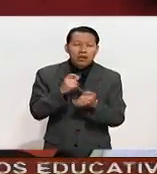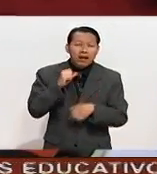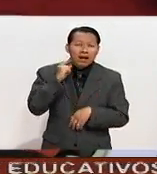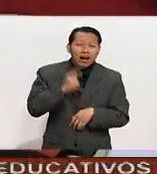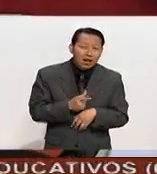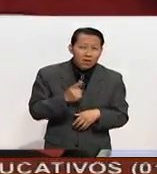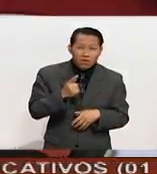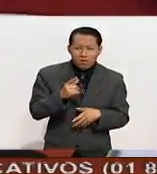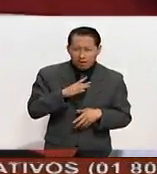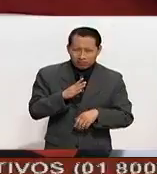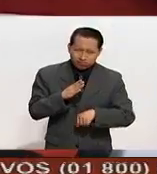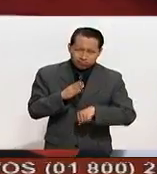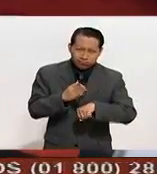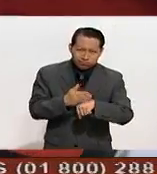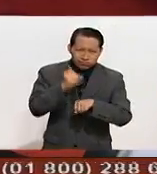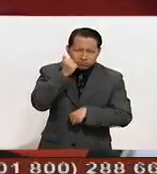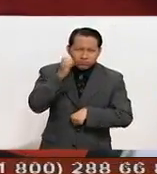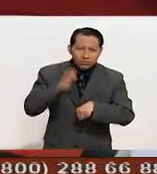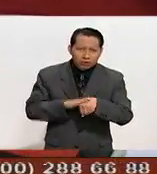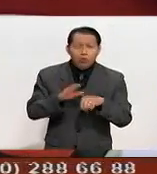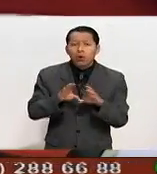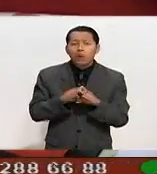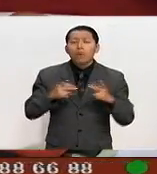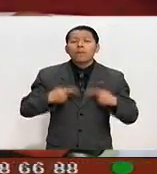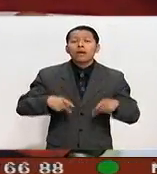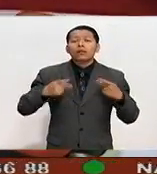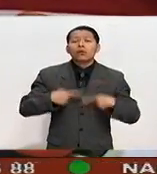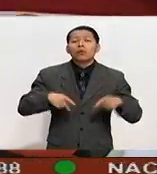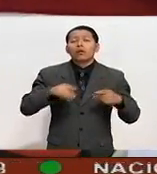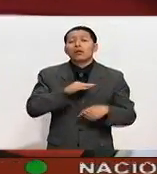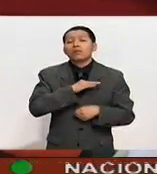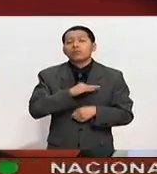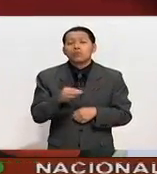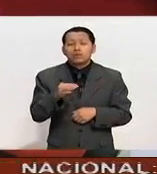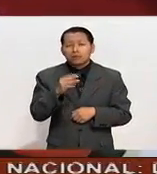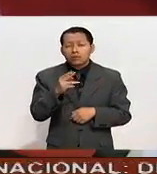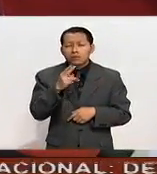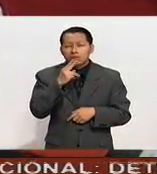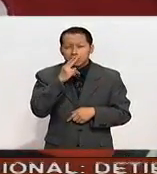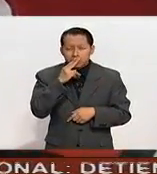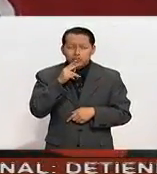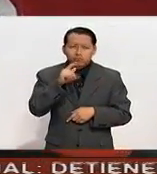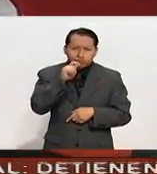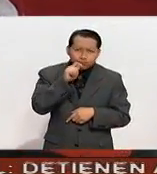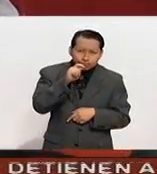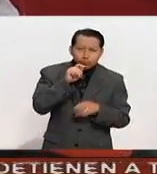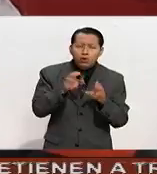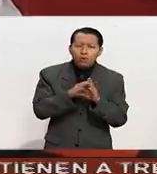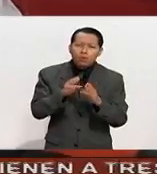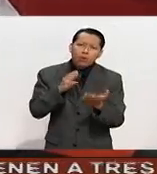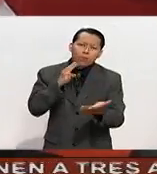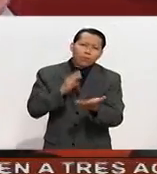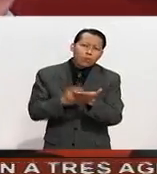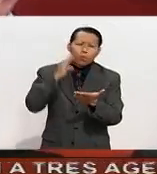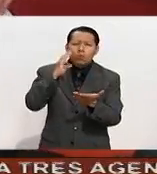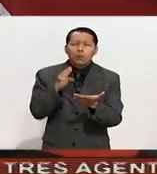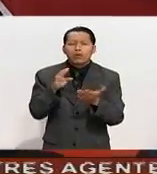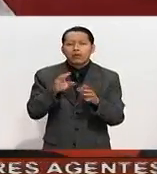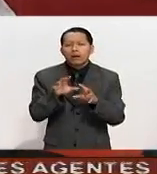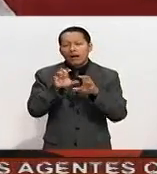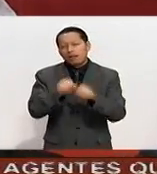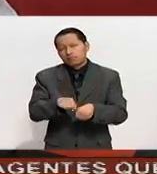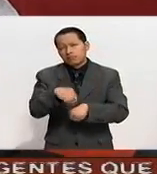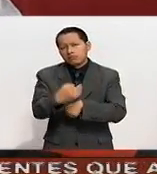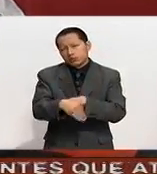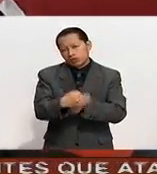en consecuencia las sanciones a los portadores para consumo serían de multas, arrestos temporales